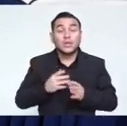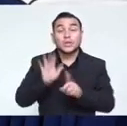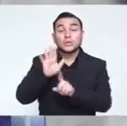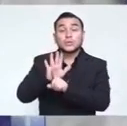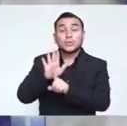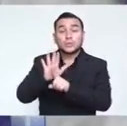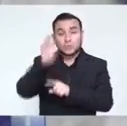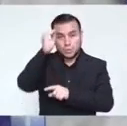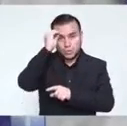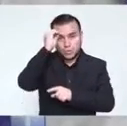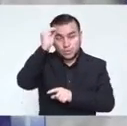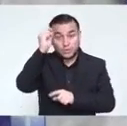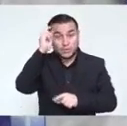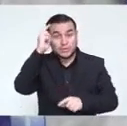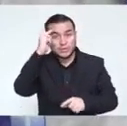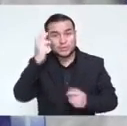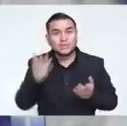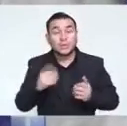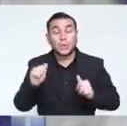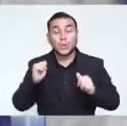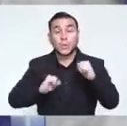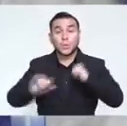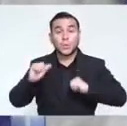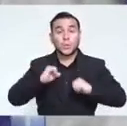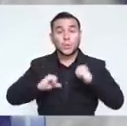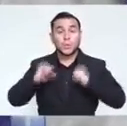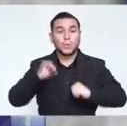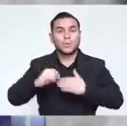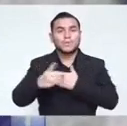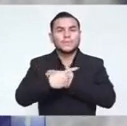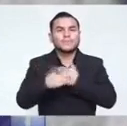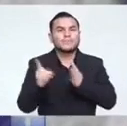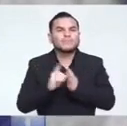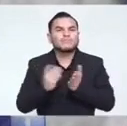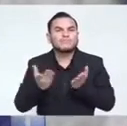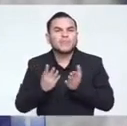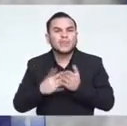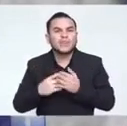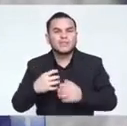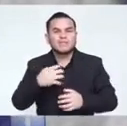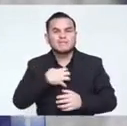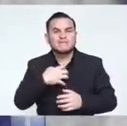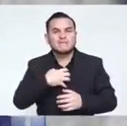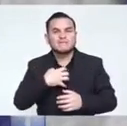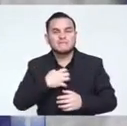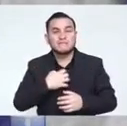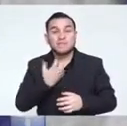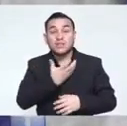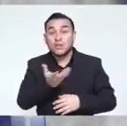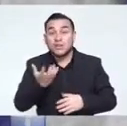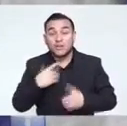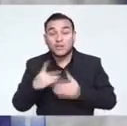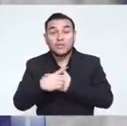tienen, son esos shows que ellos tienen, es esos caprichos en los que ellos se han metido,